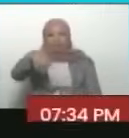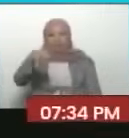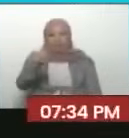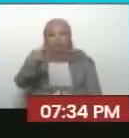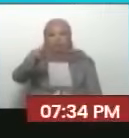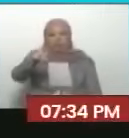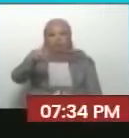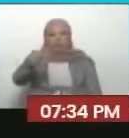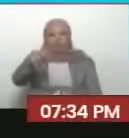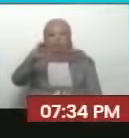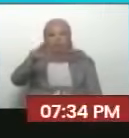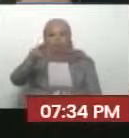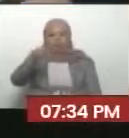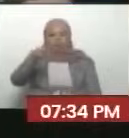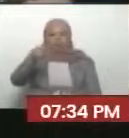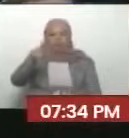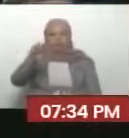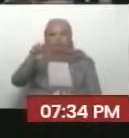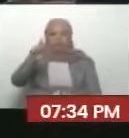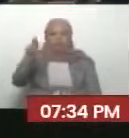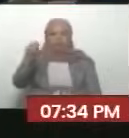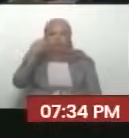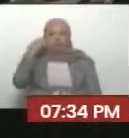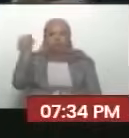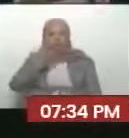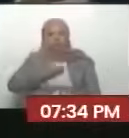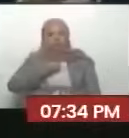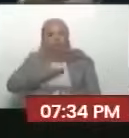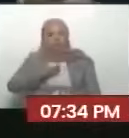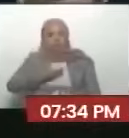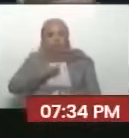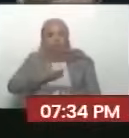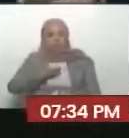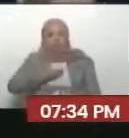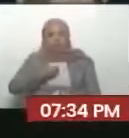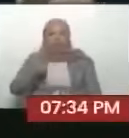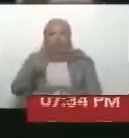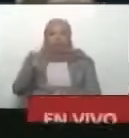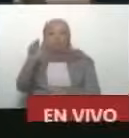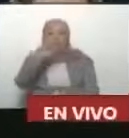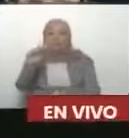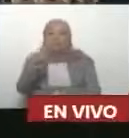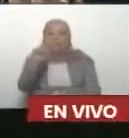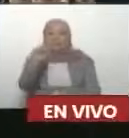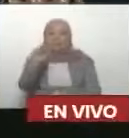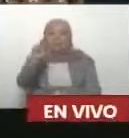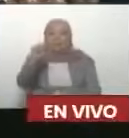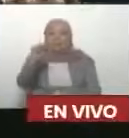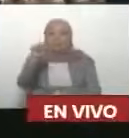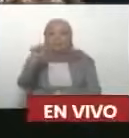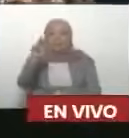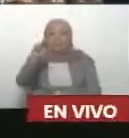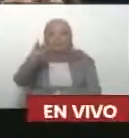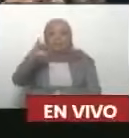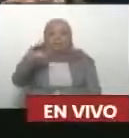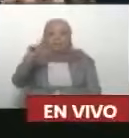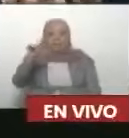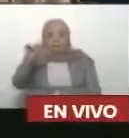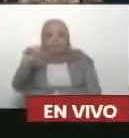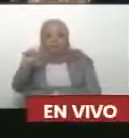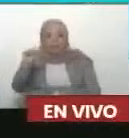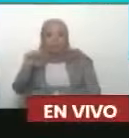John Henderson, Gregory González, alcalde de Santa Rita, Linares Alcántara.